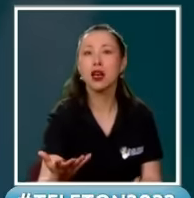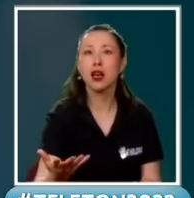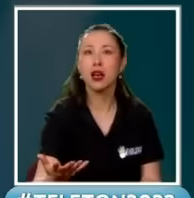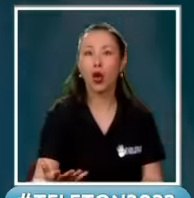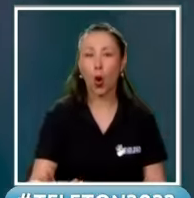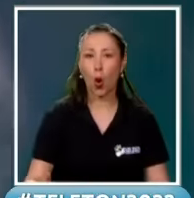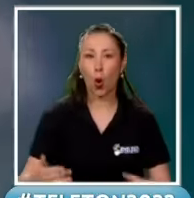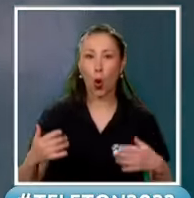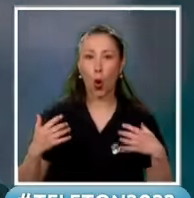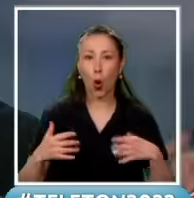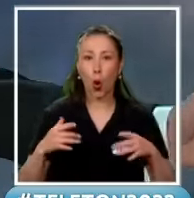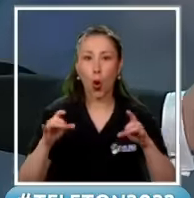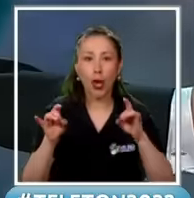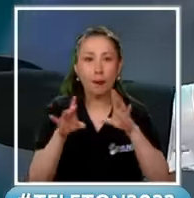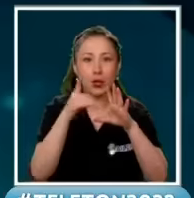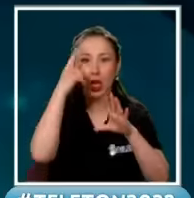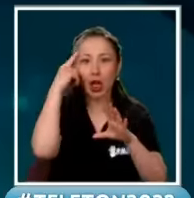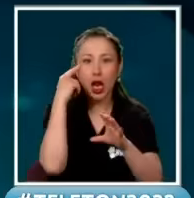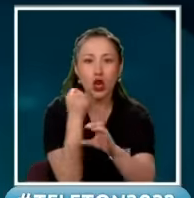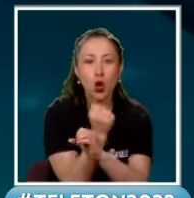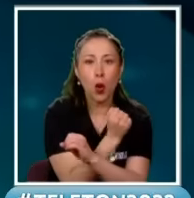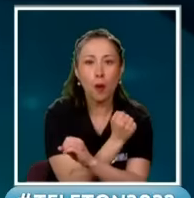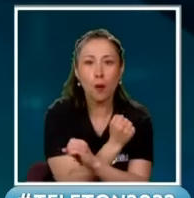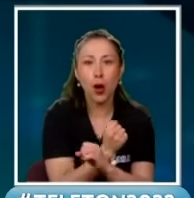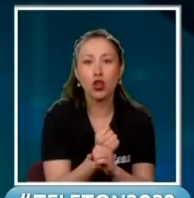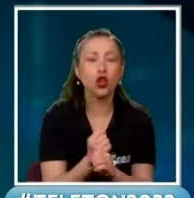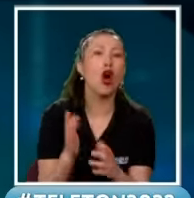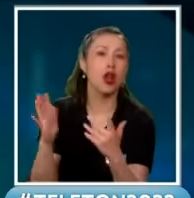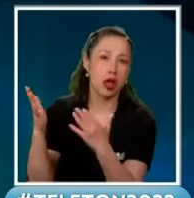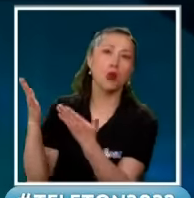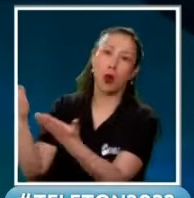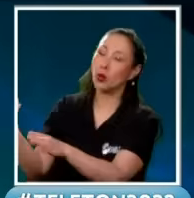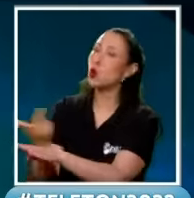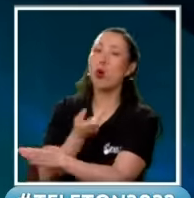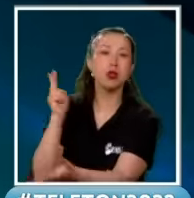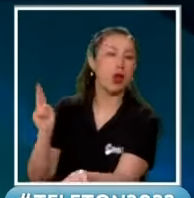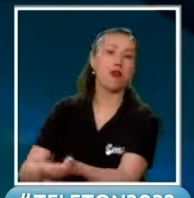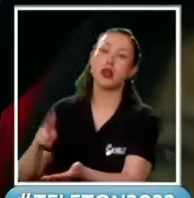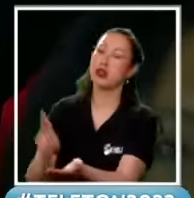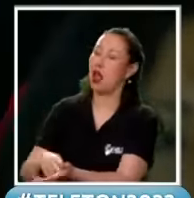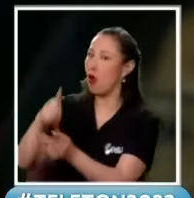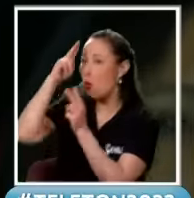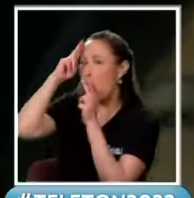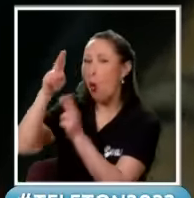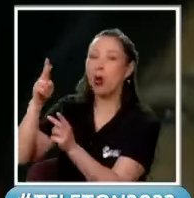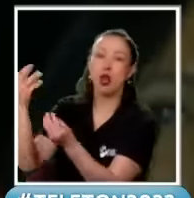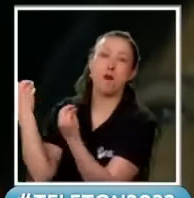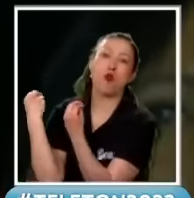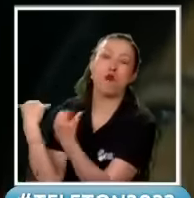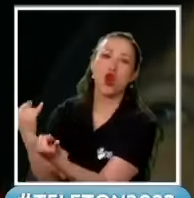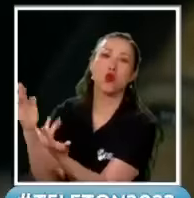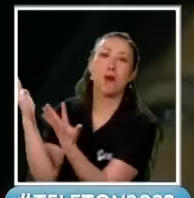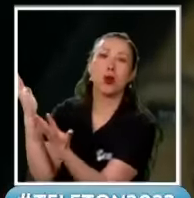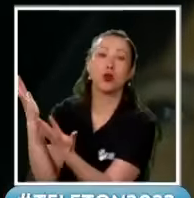No, esto es impresionante. Démosle un aplauso, weón. Sinceramente está espectacular.